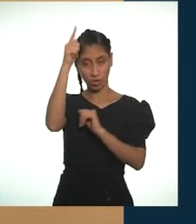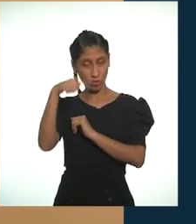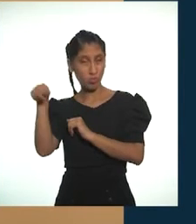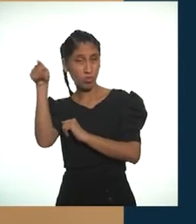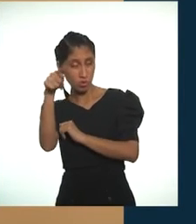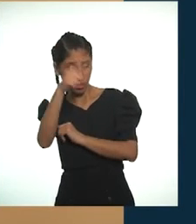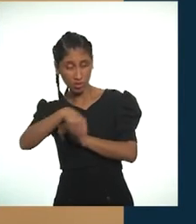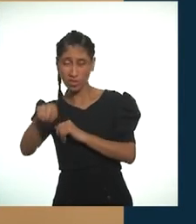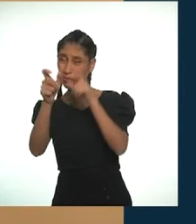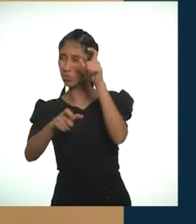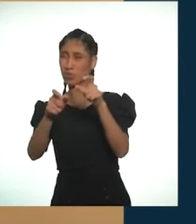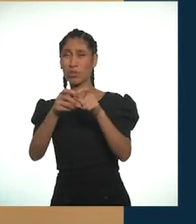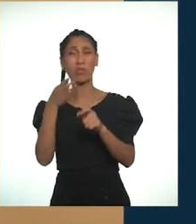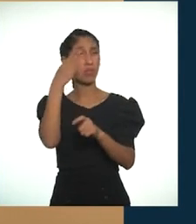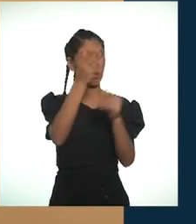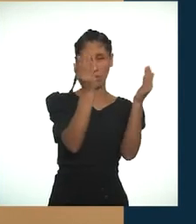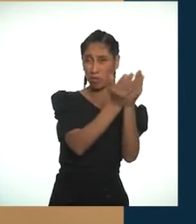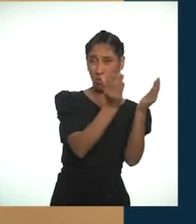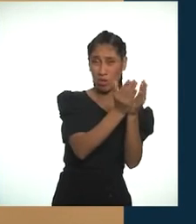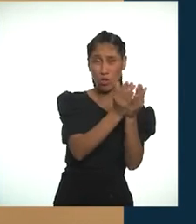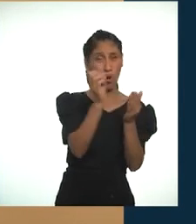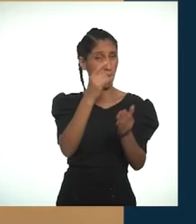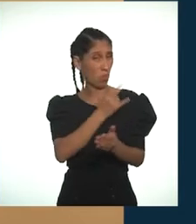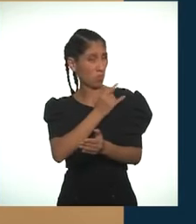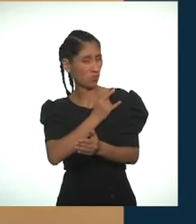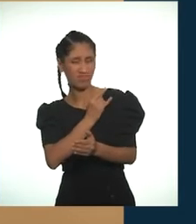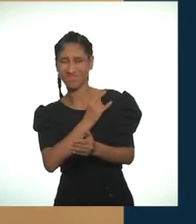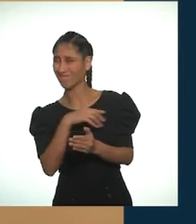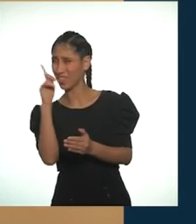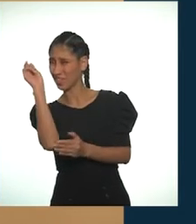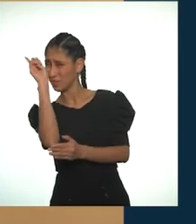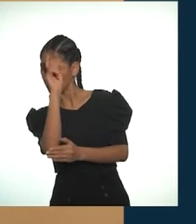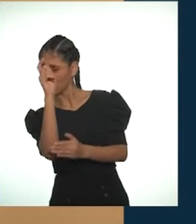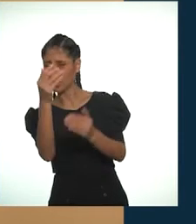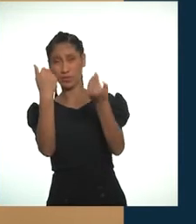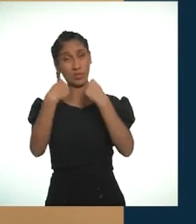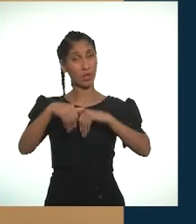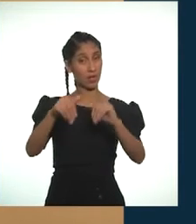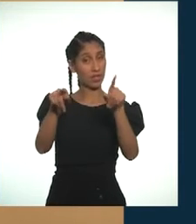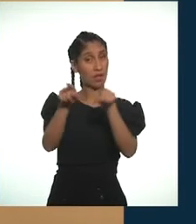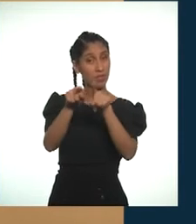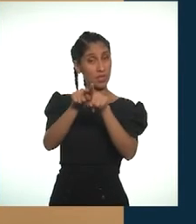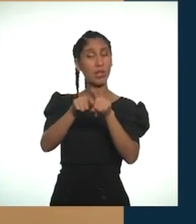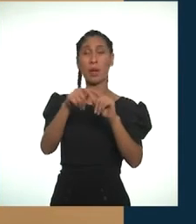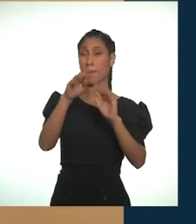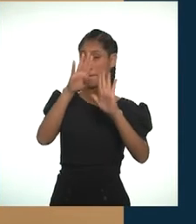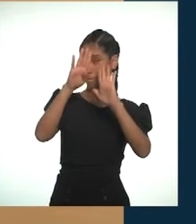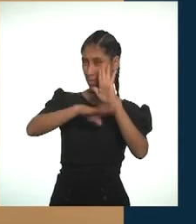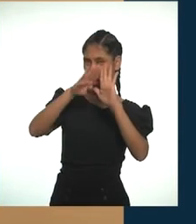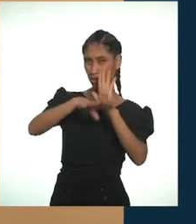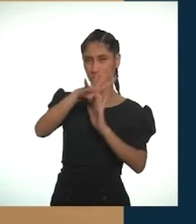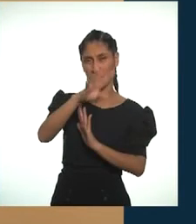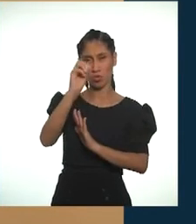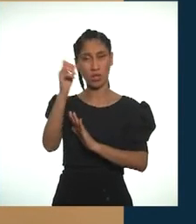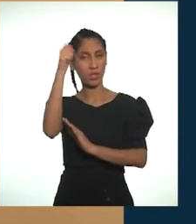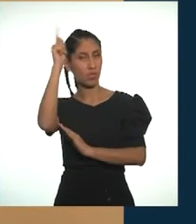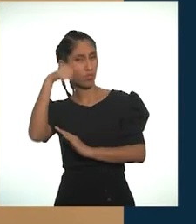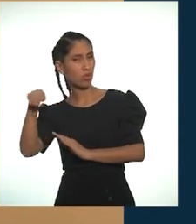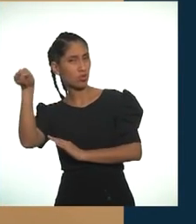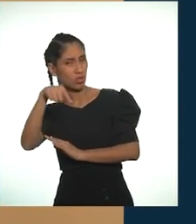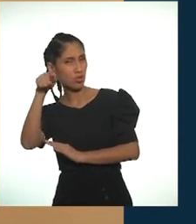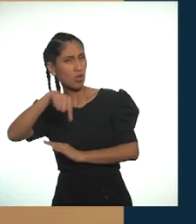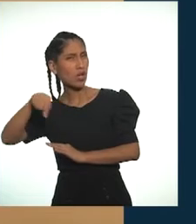educación superior y menos de 40% tiene acceso a la